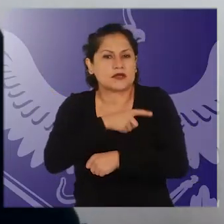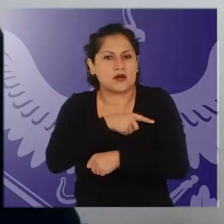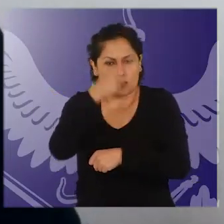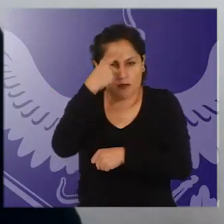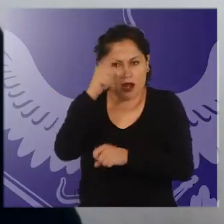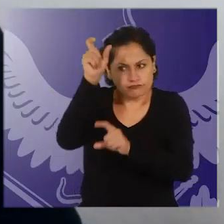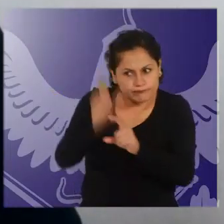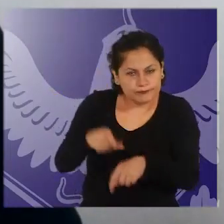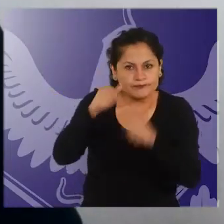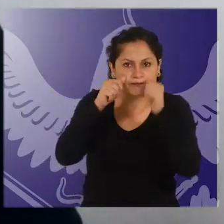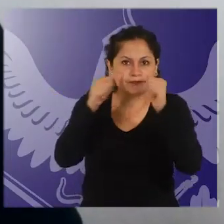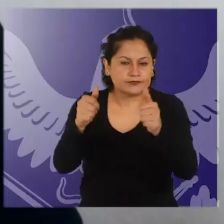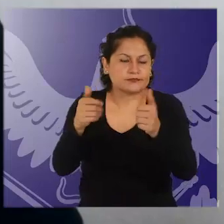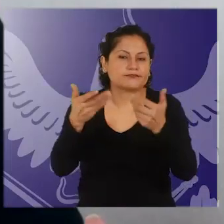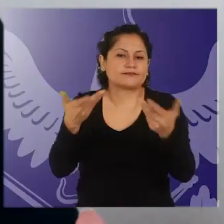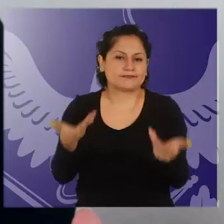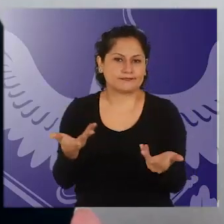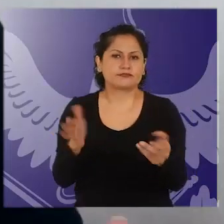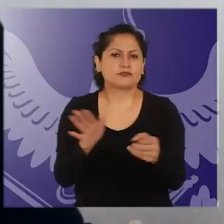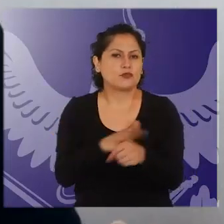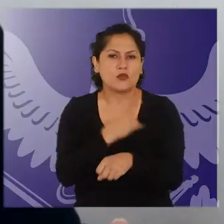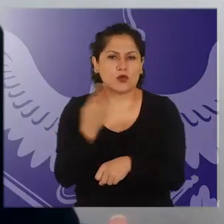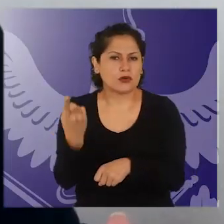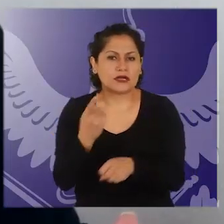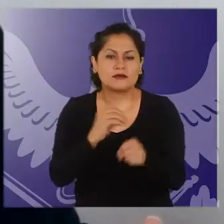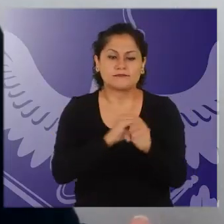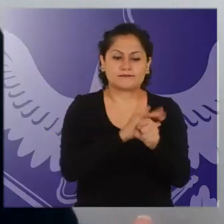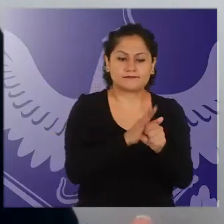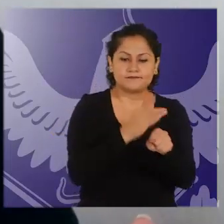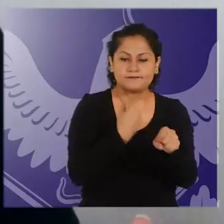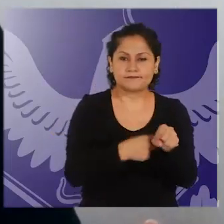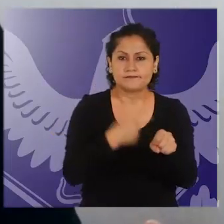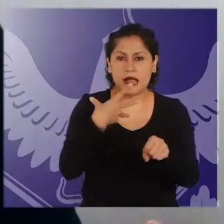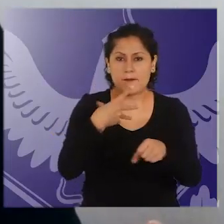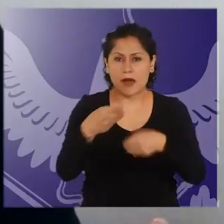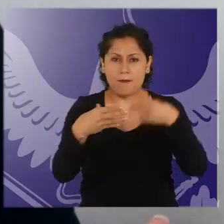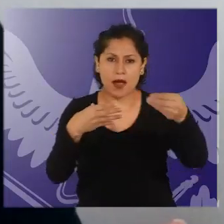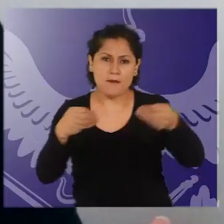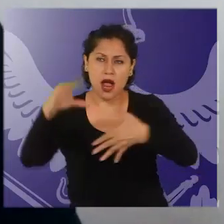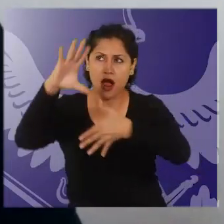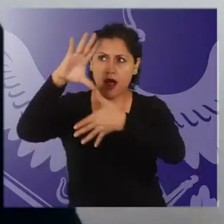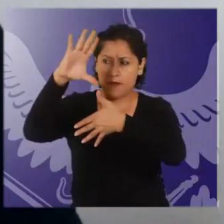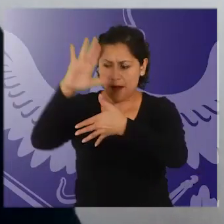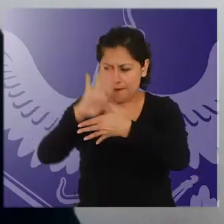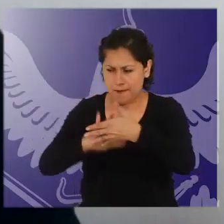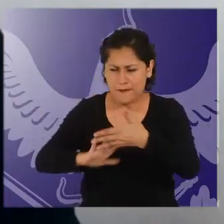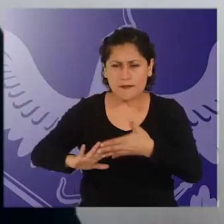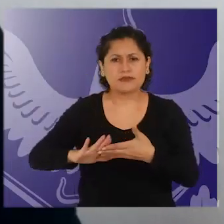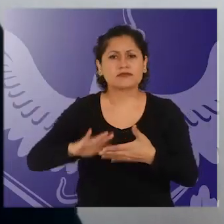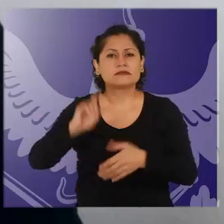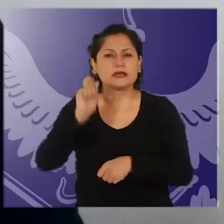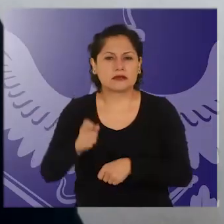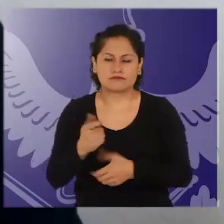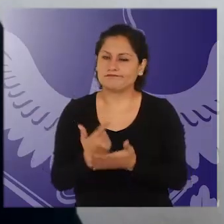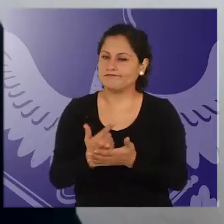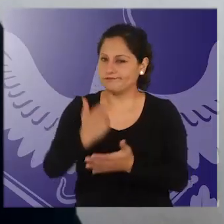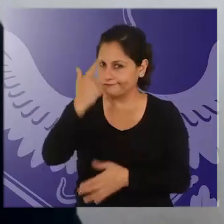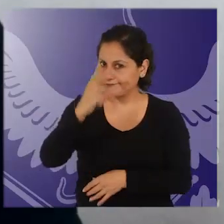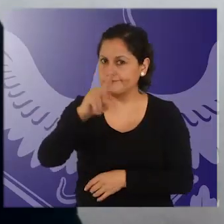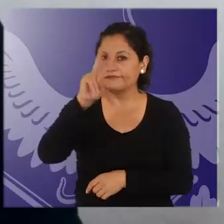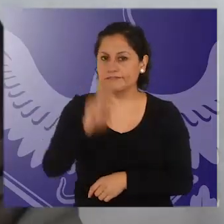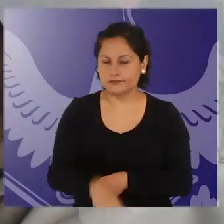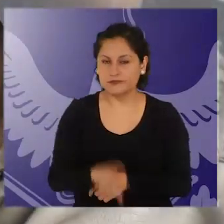de manera correcta. El impacto del COVID-19 en todo el continente americano ha